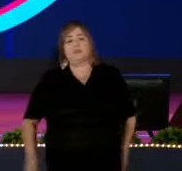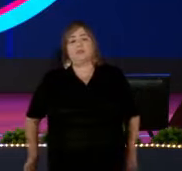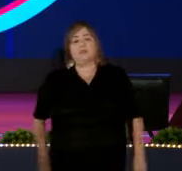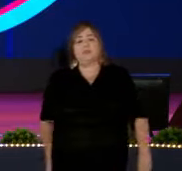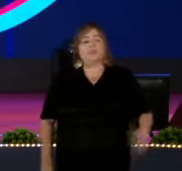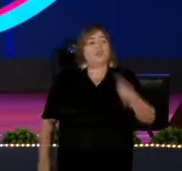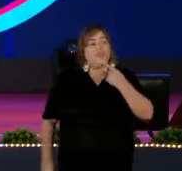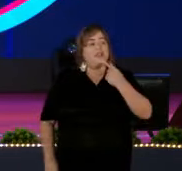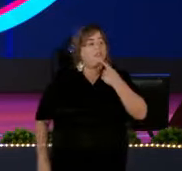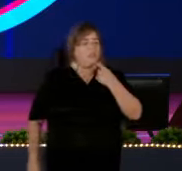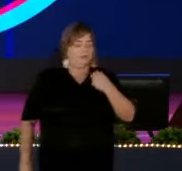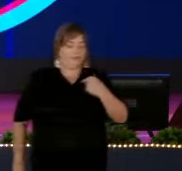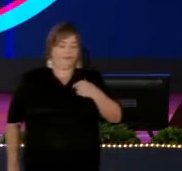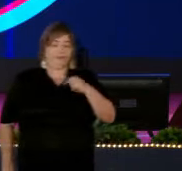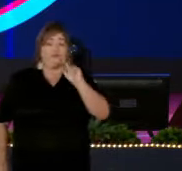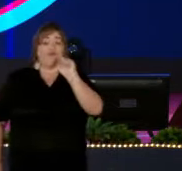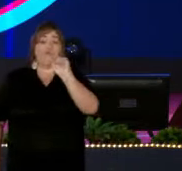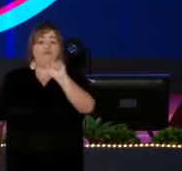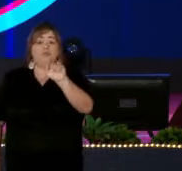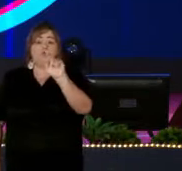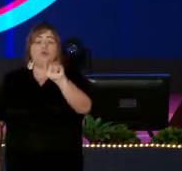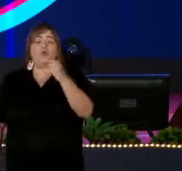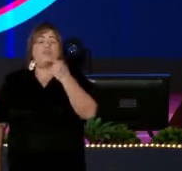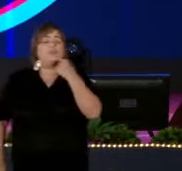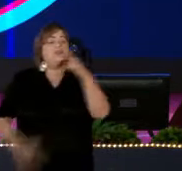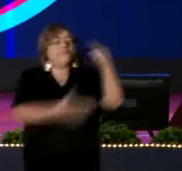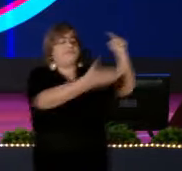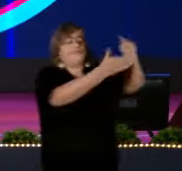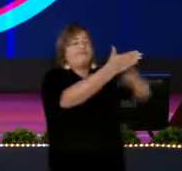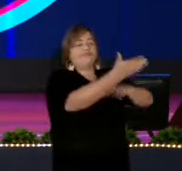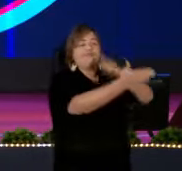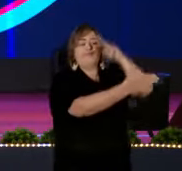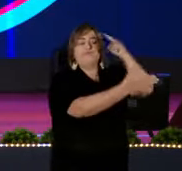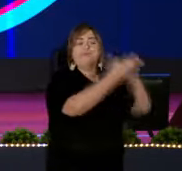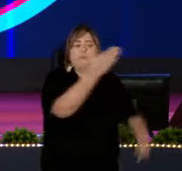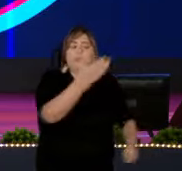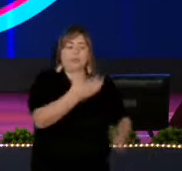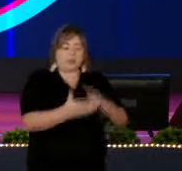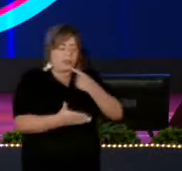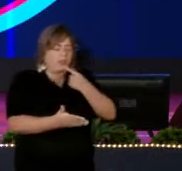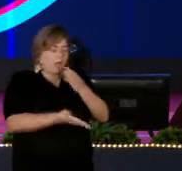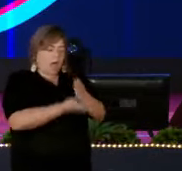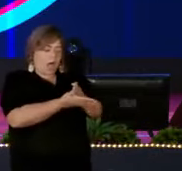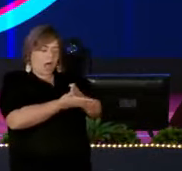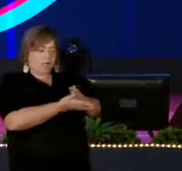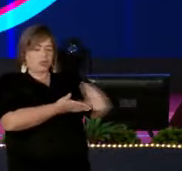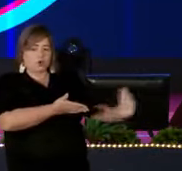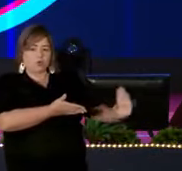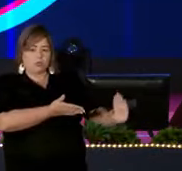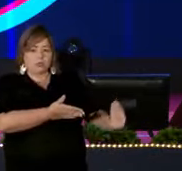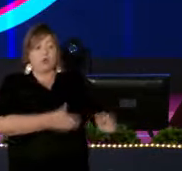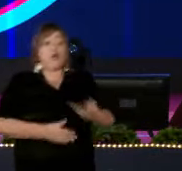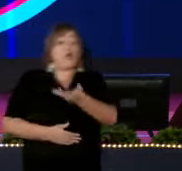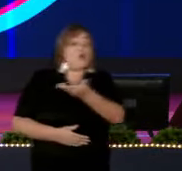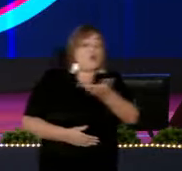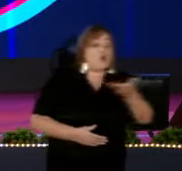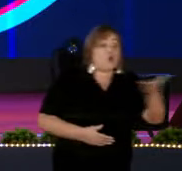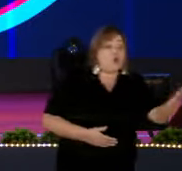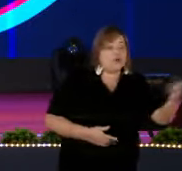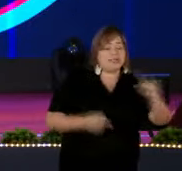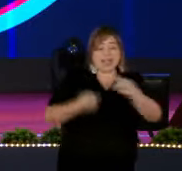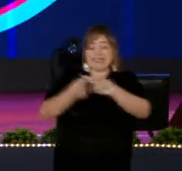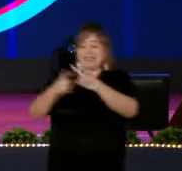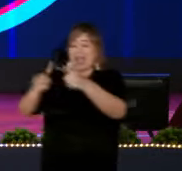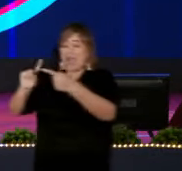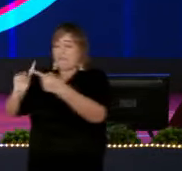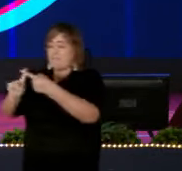me vino. No, hay cosas que tú tienes que cancelar y rechazar. Repito, hay cosas y hay amistades, ya